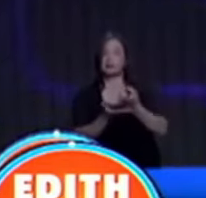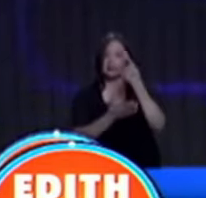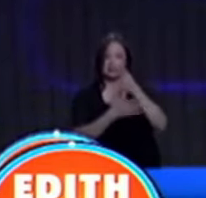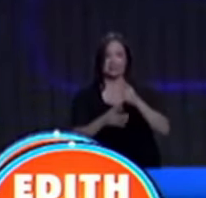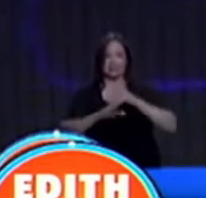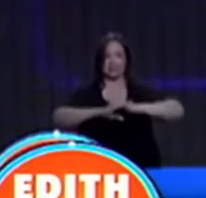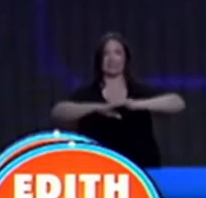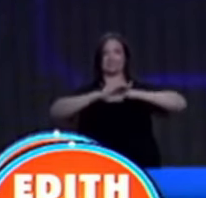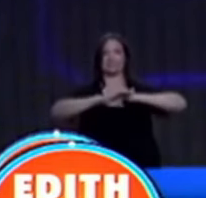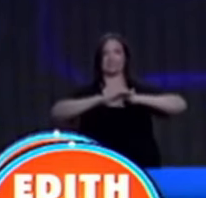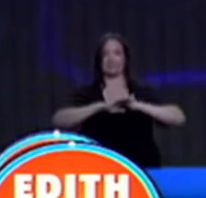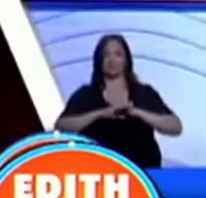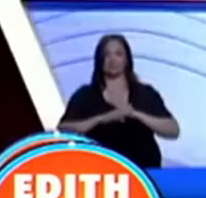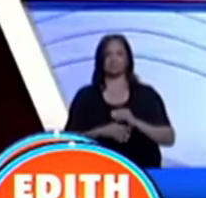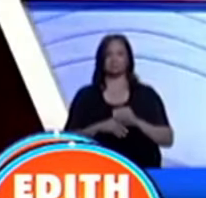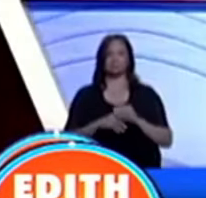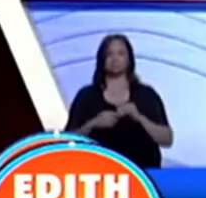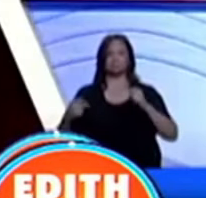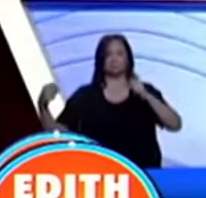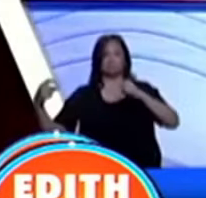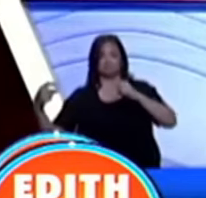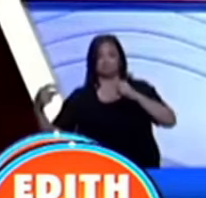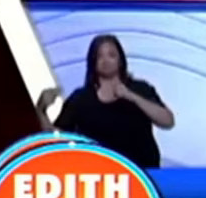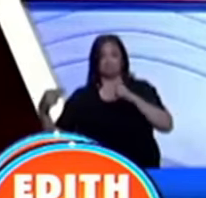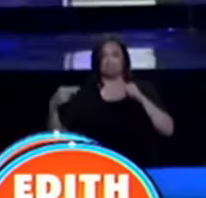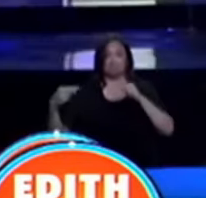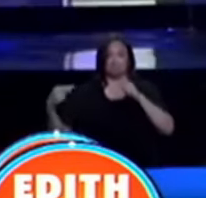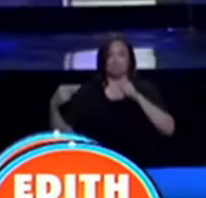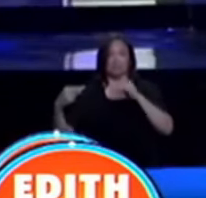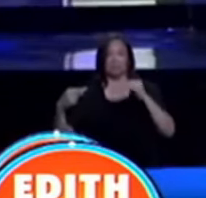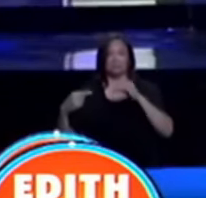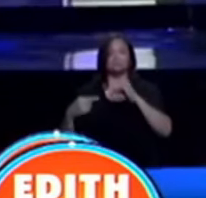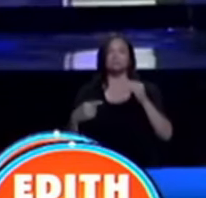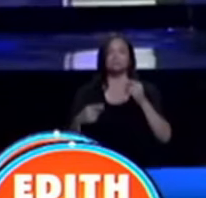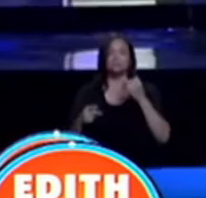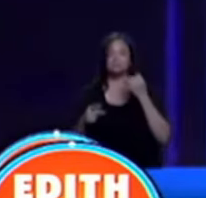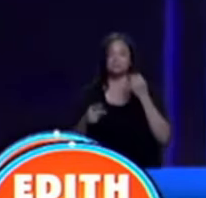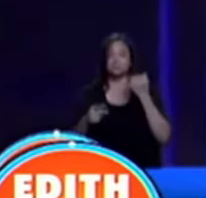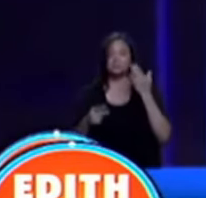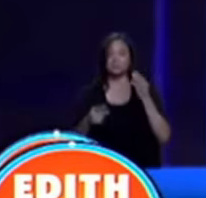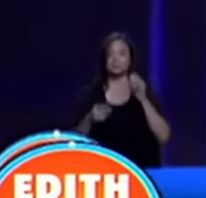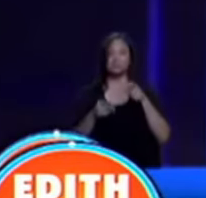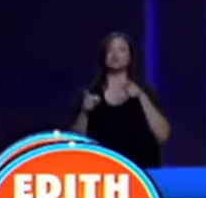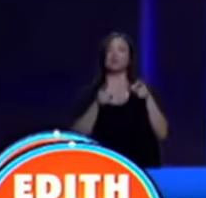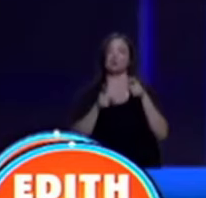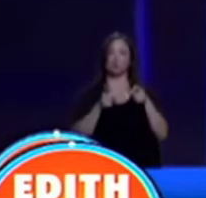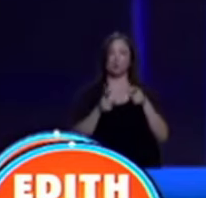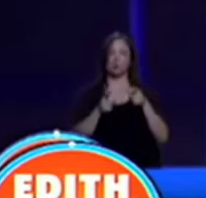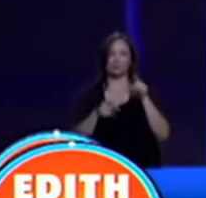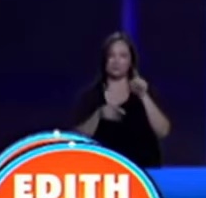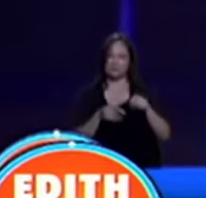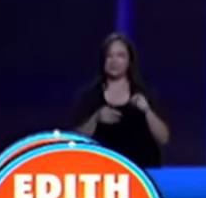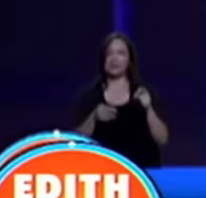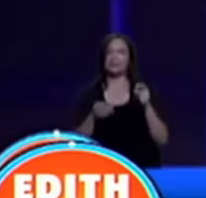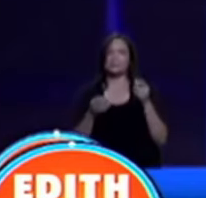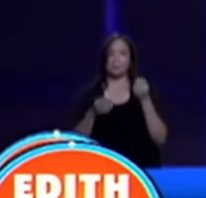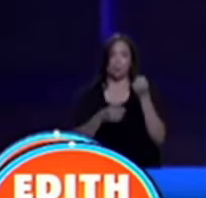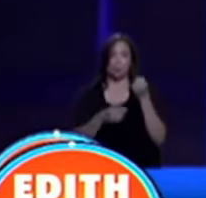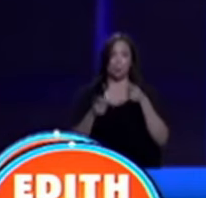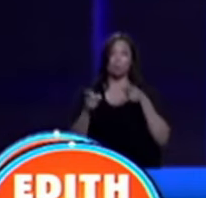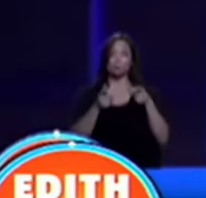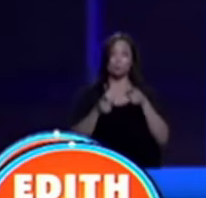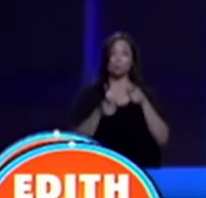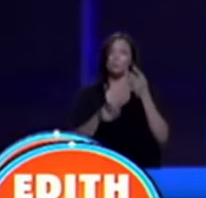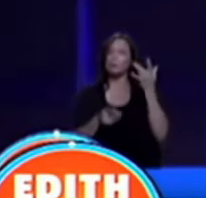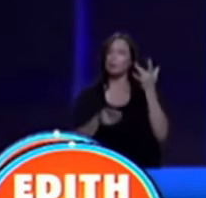todos respetamos y que el Estado dominicano y la sociedad dominicana también apostó a él. Esa regularización de venezolanos permite